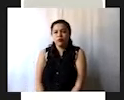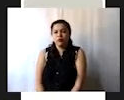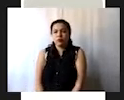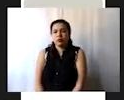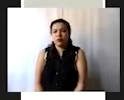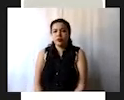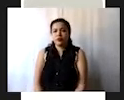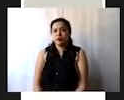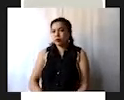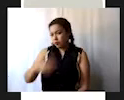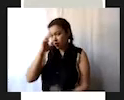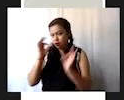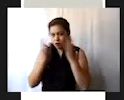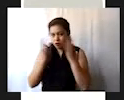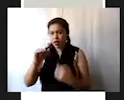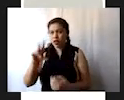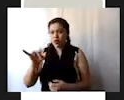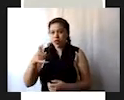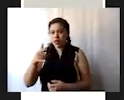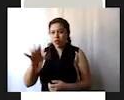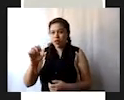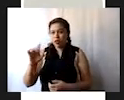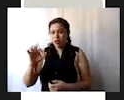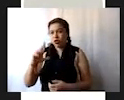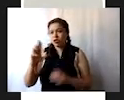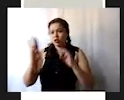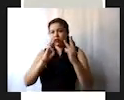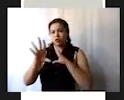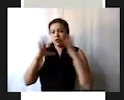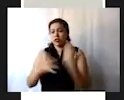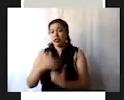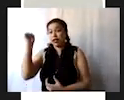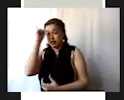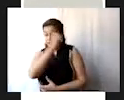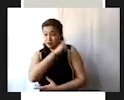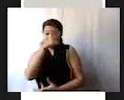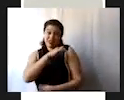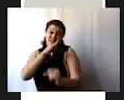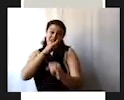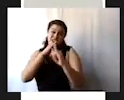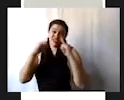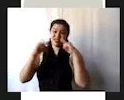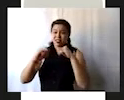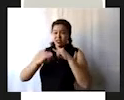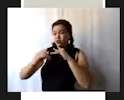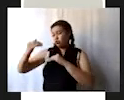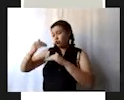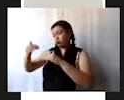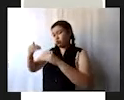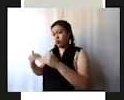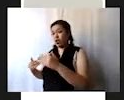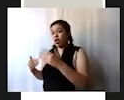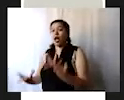es un esquema de indicadores globales complicados, con mucha institucionalidad detrás, pero que es capaz